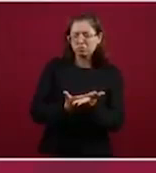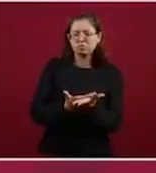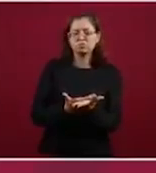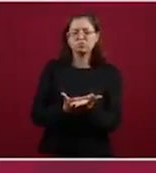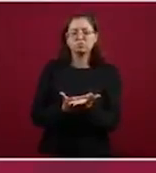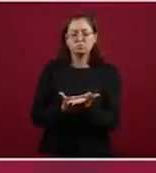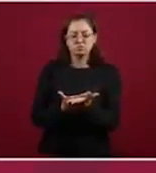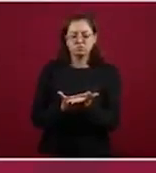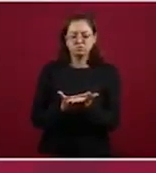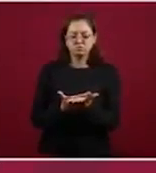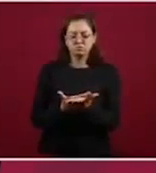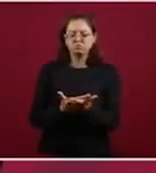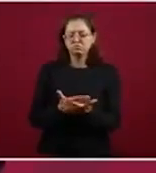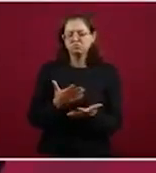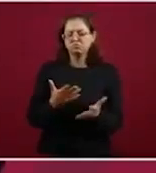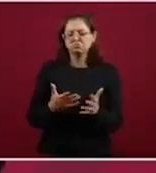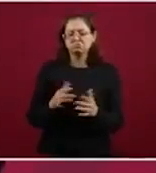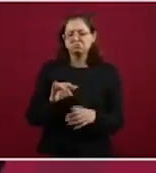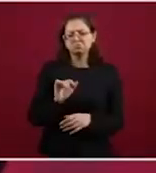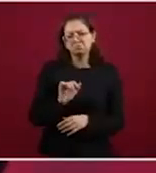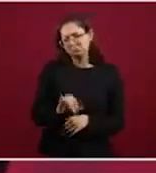vamos a procurar